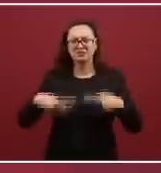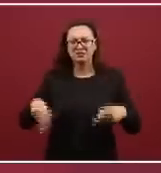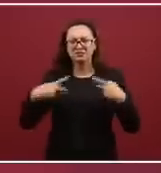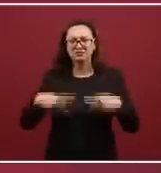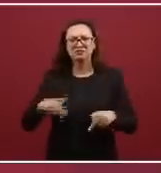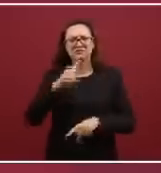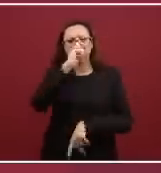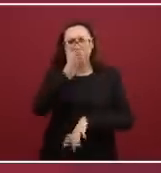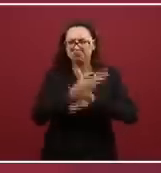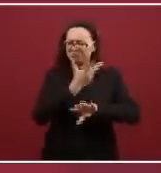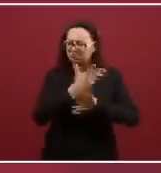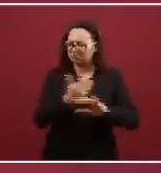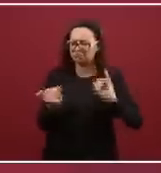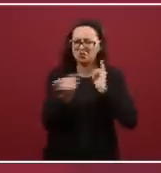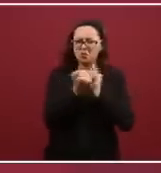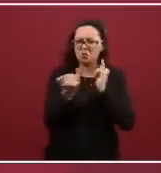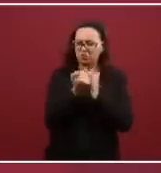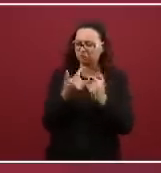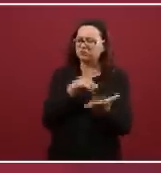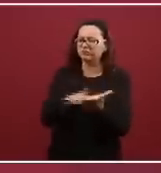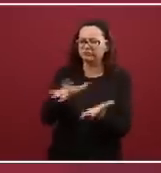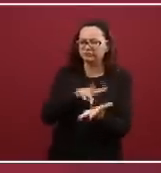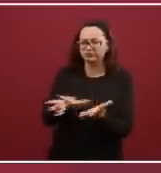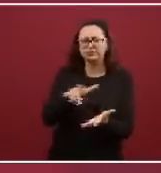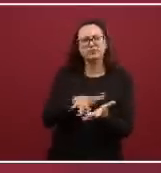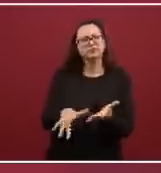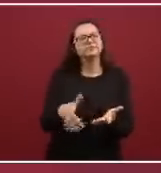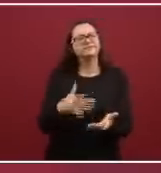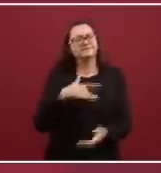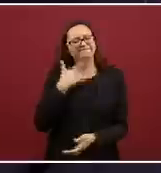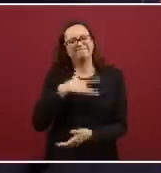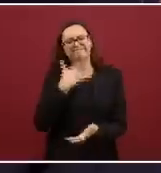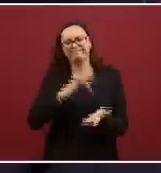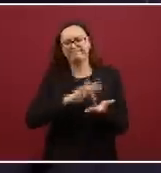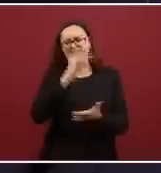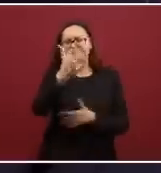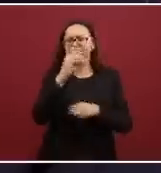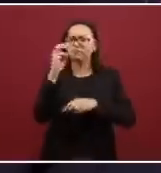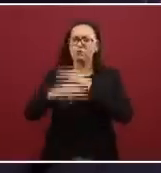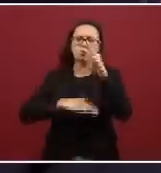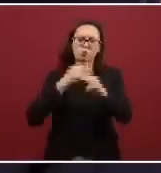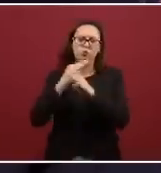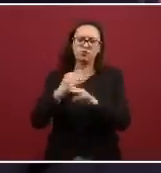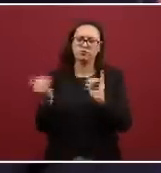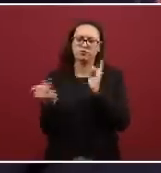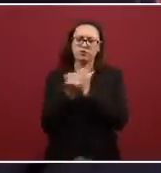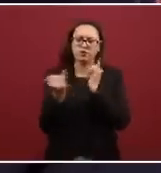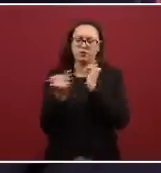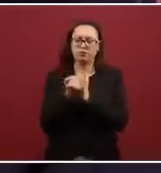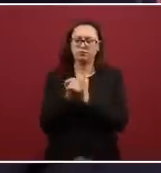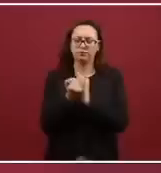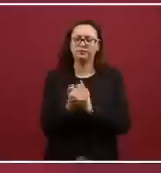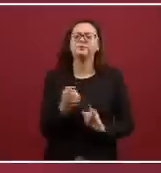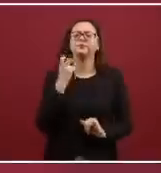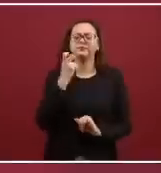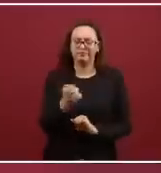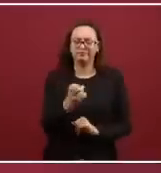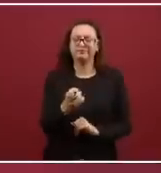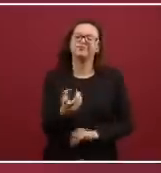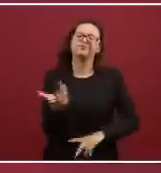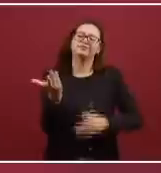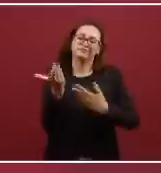en eeuu ayudar y se los agradecemos y en el mundo y por eso salimos bien